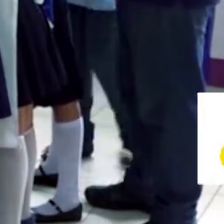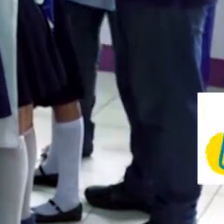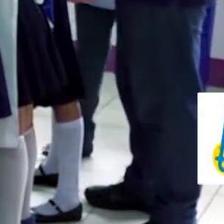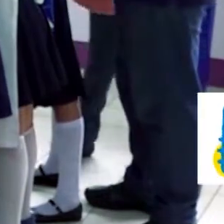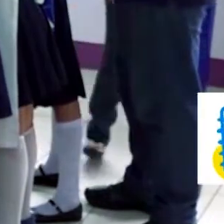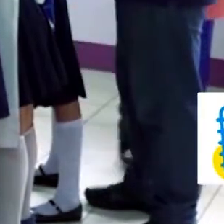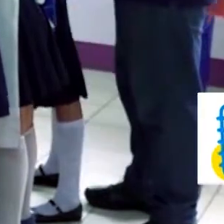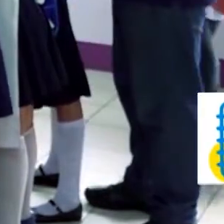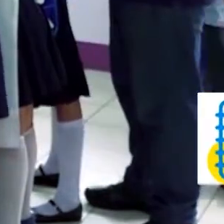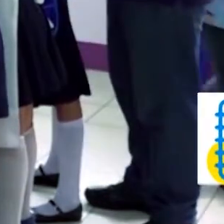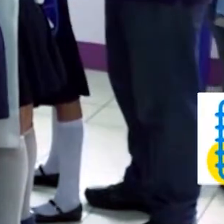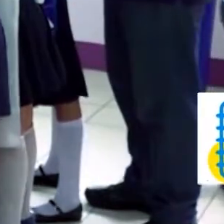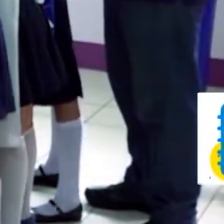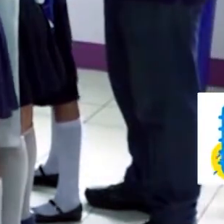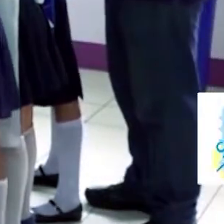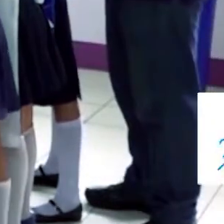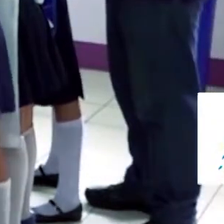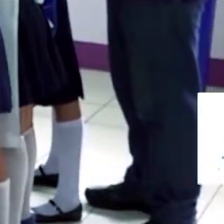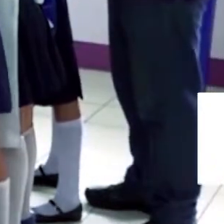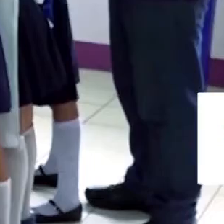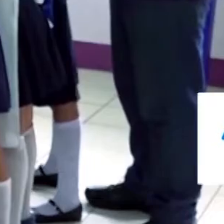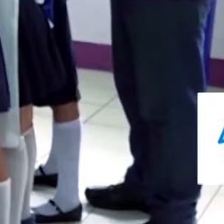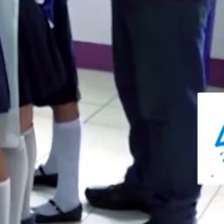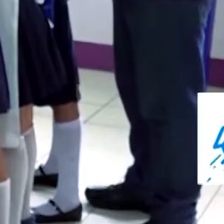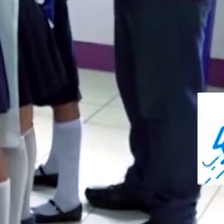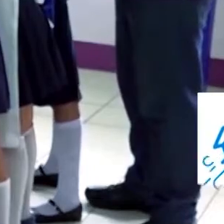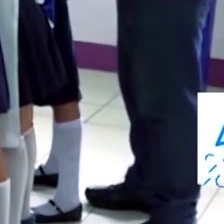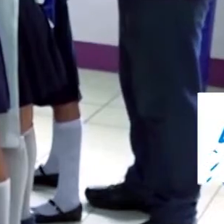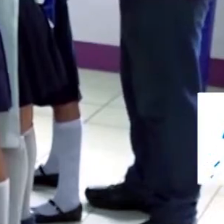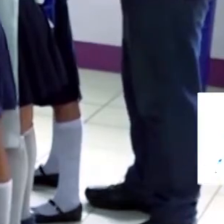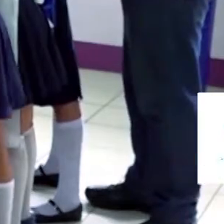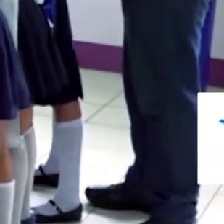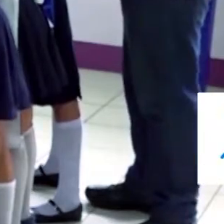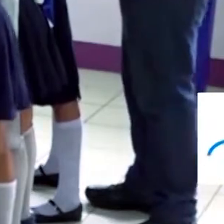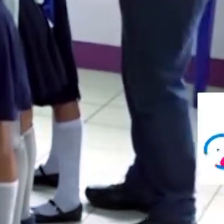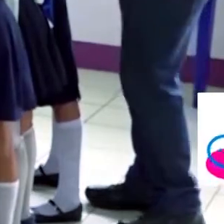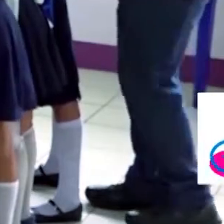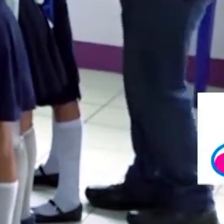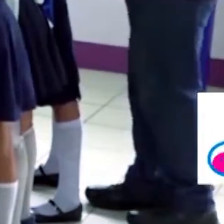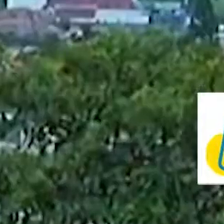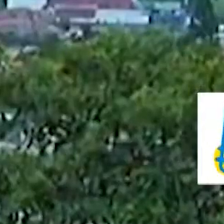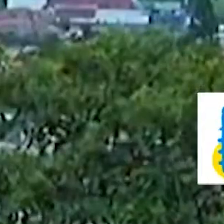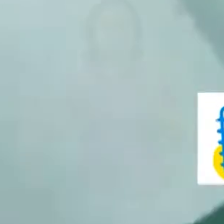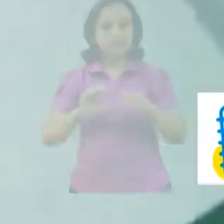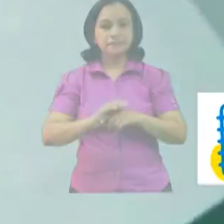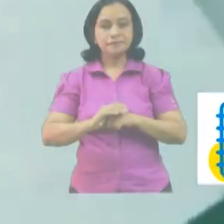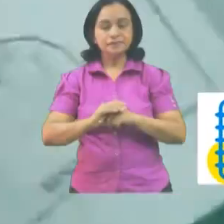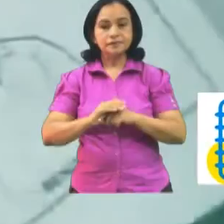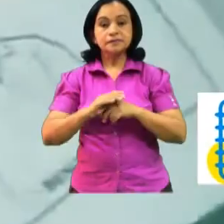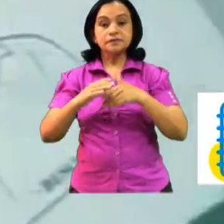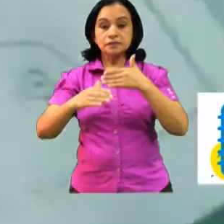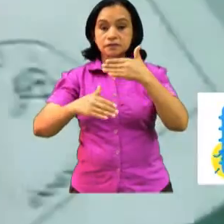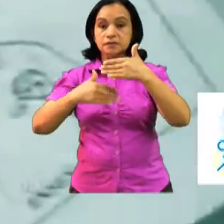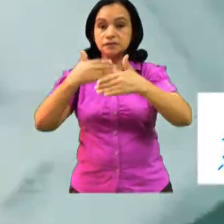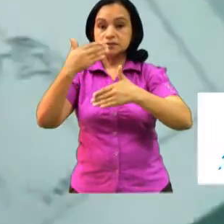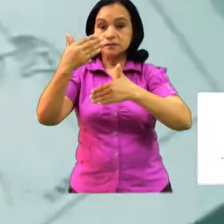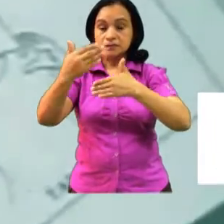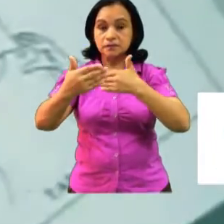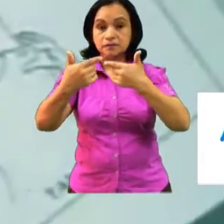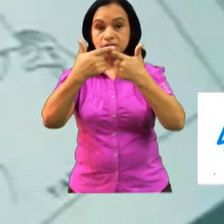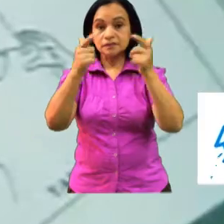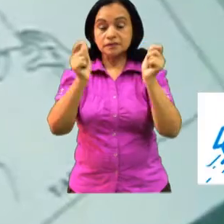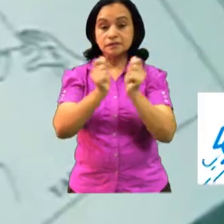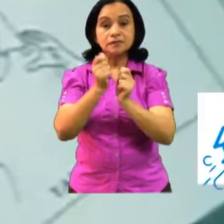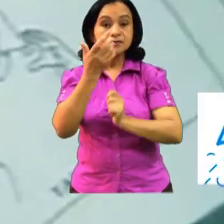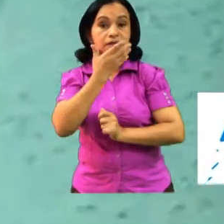señalábamos aquí, allá, nos reíamos, pero señas no había. La evolución se dio a partir de un grupo